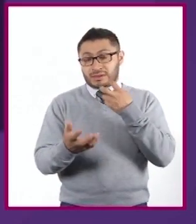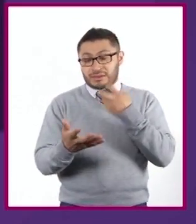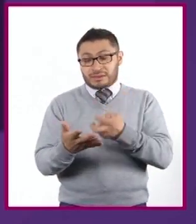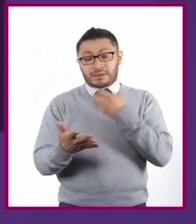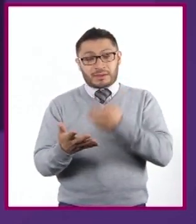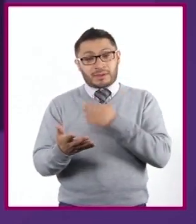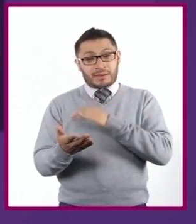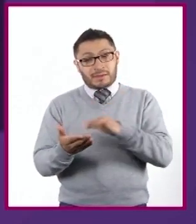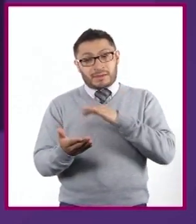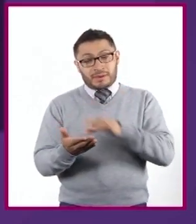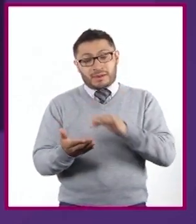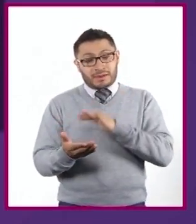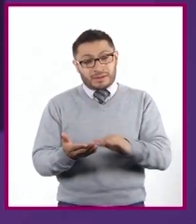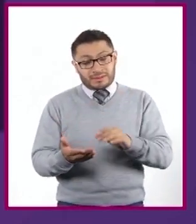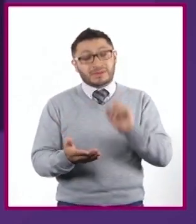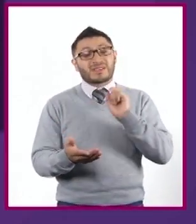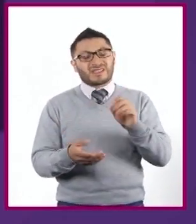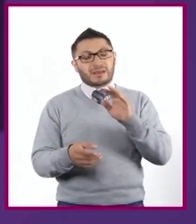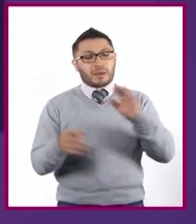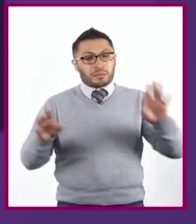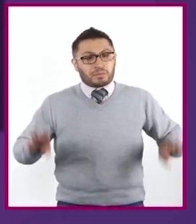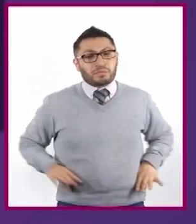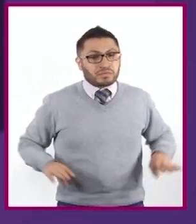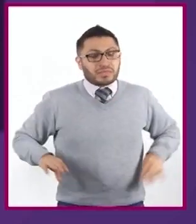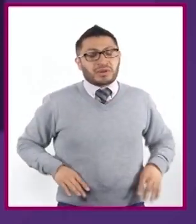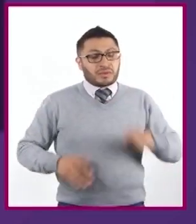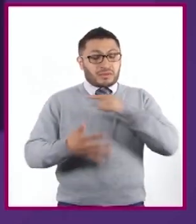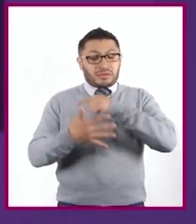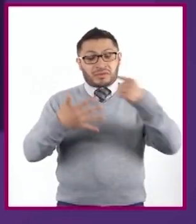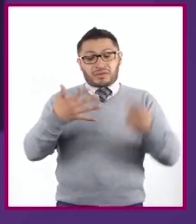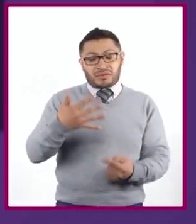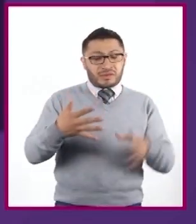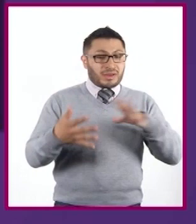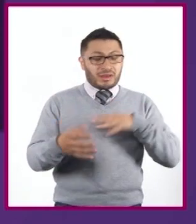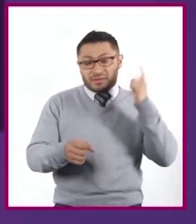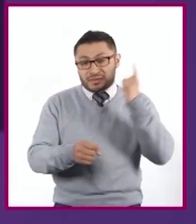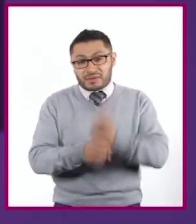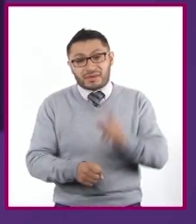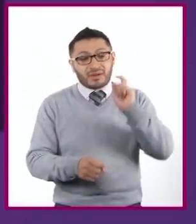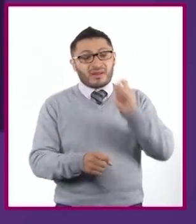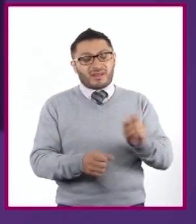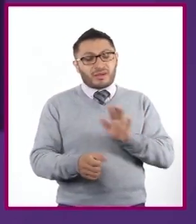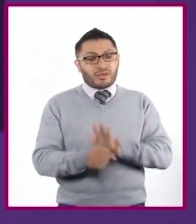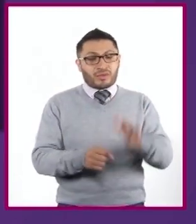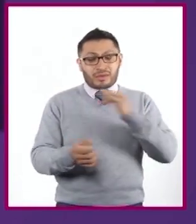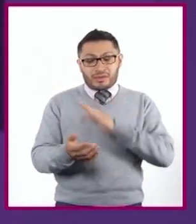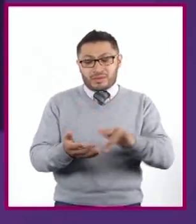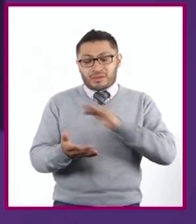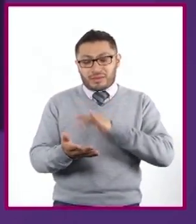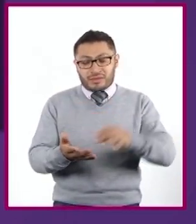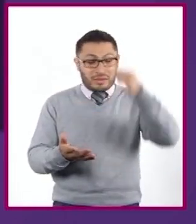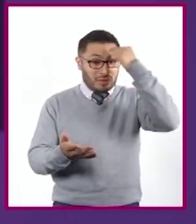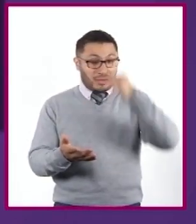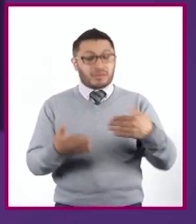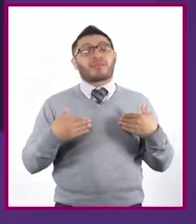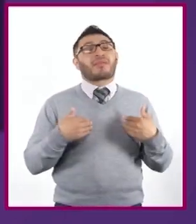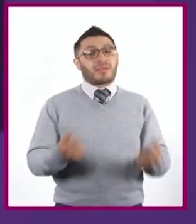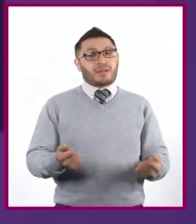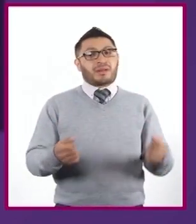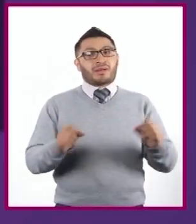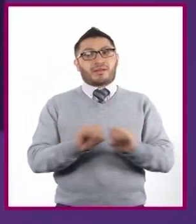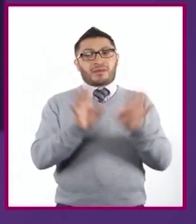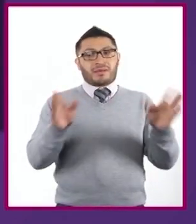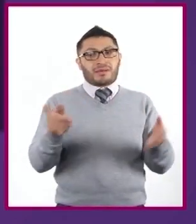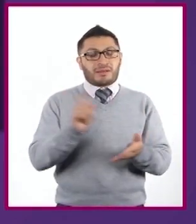el conjunto de circunstancias que determinan el significado de lo que leemos, esenciales para comprender e interpretar el